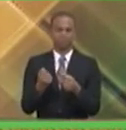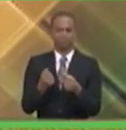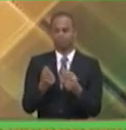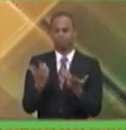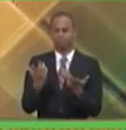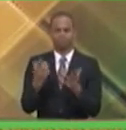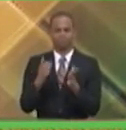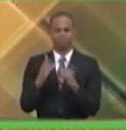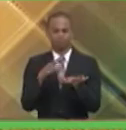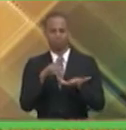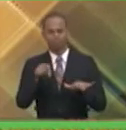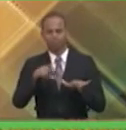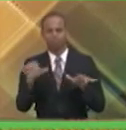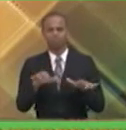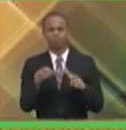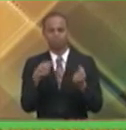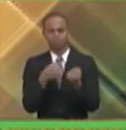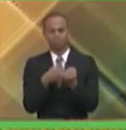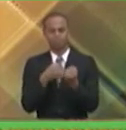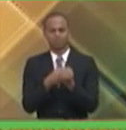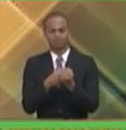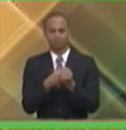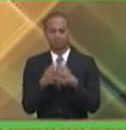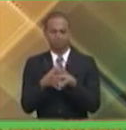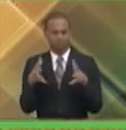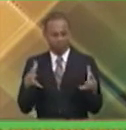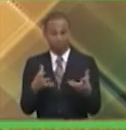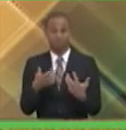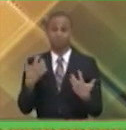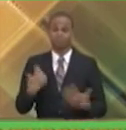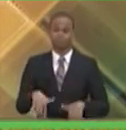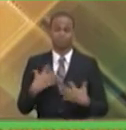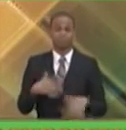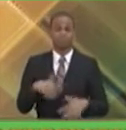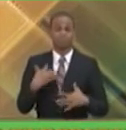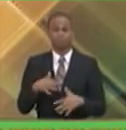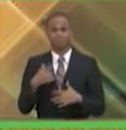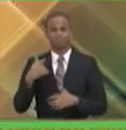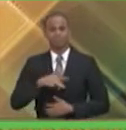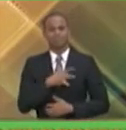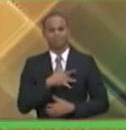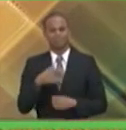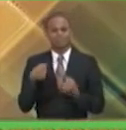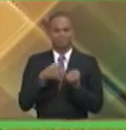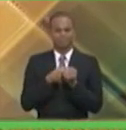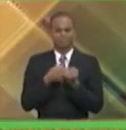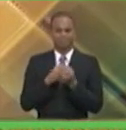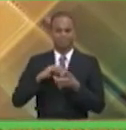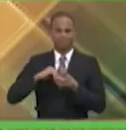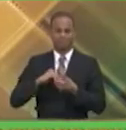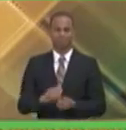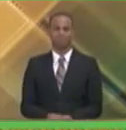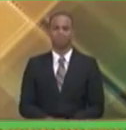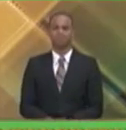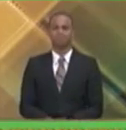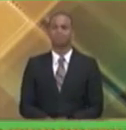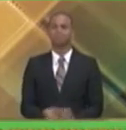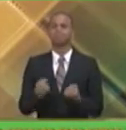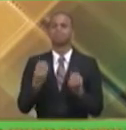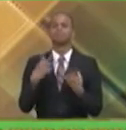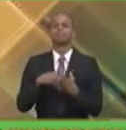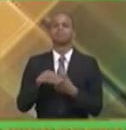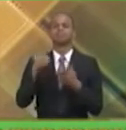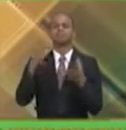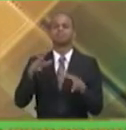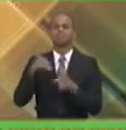debe hacer, y el apoyo, un apoyo masivo, la verdad que sentimos el apoyo del CONADIS. ¿Cuántos estudiantes